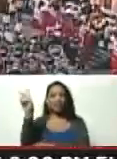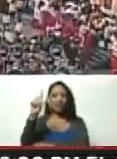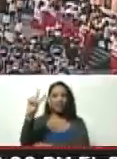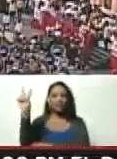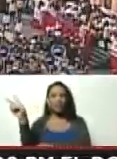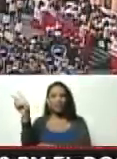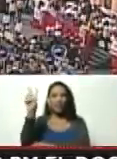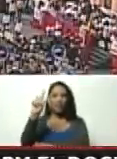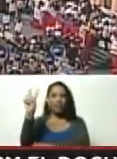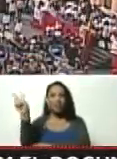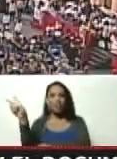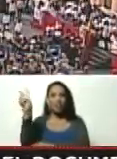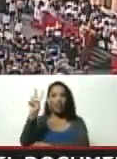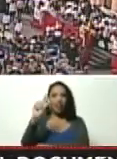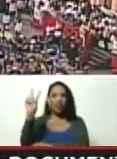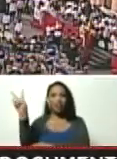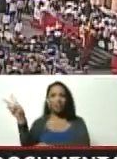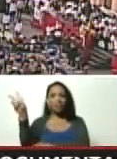Venezuela,